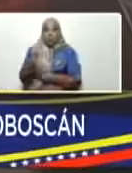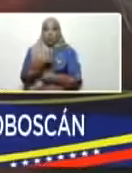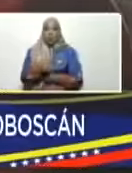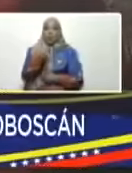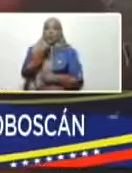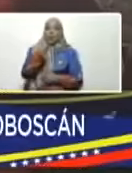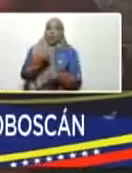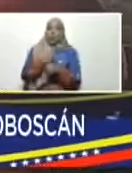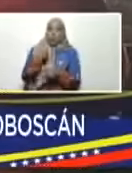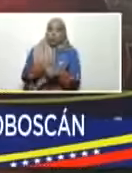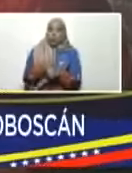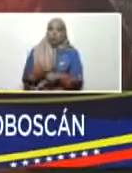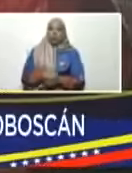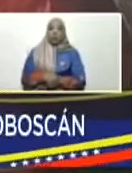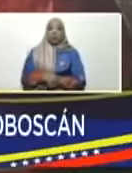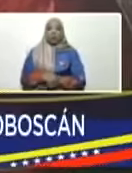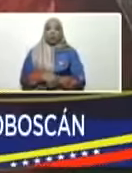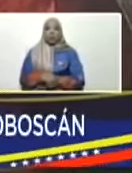Gracias.